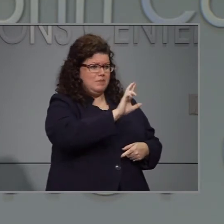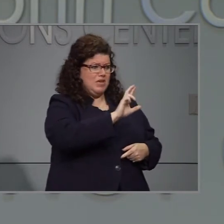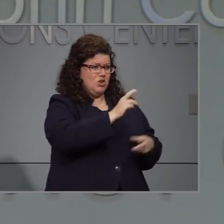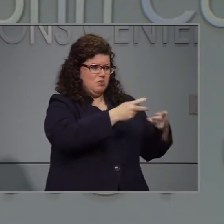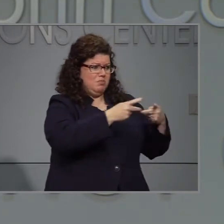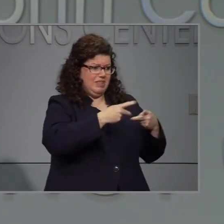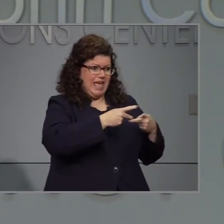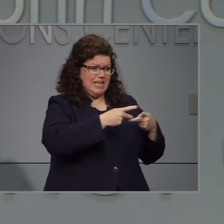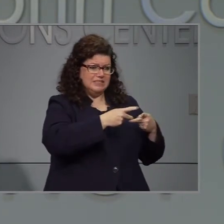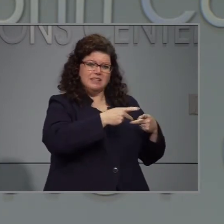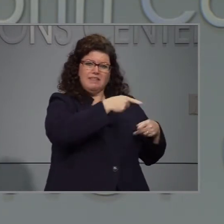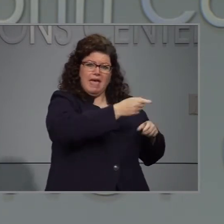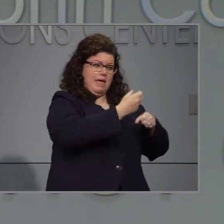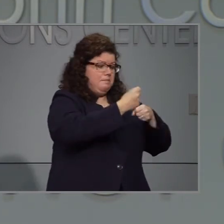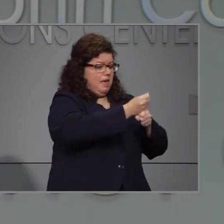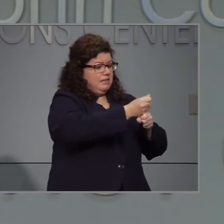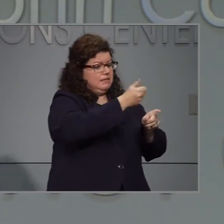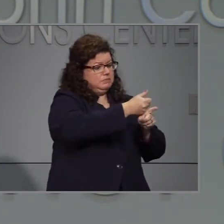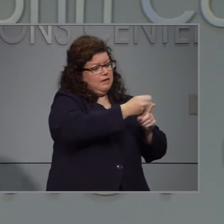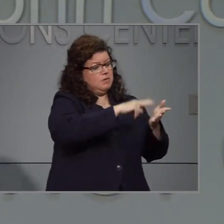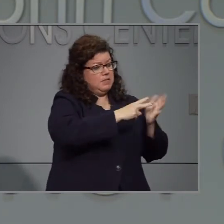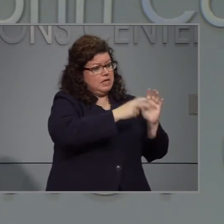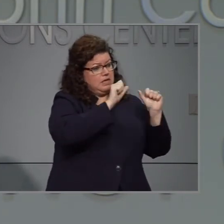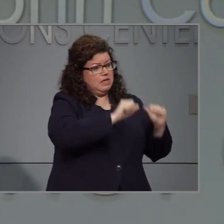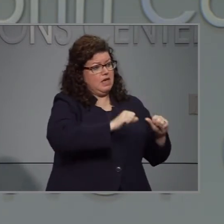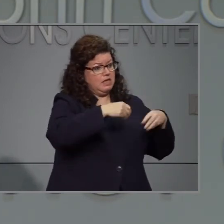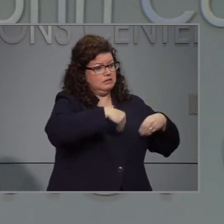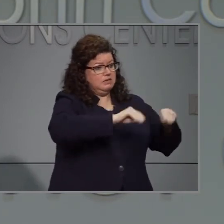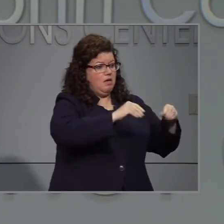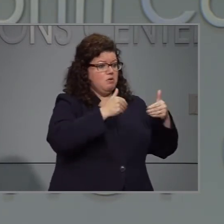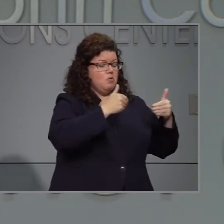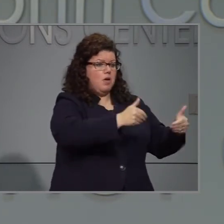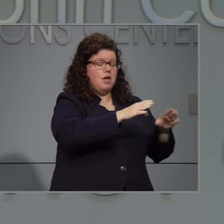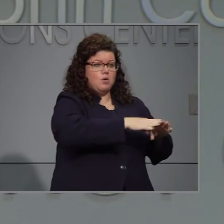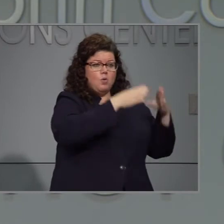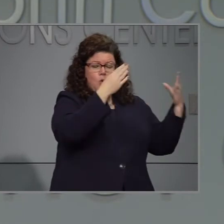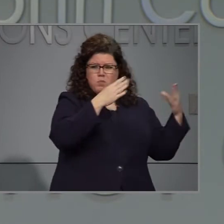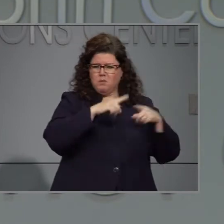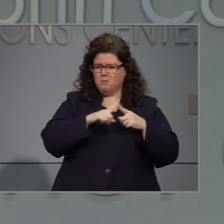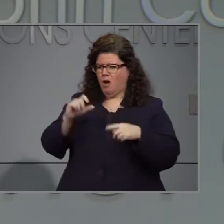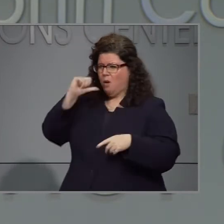¿Por qué no están cancelando toda la venta de cerveza?